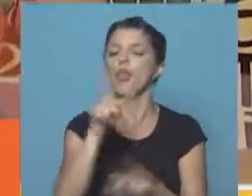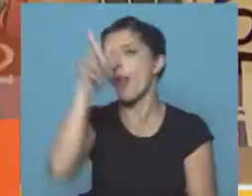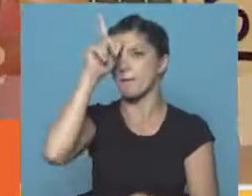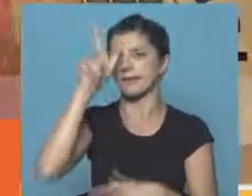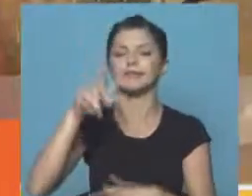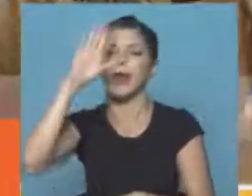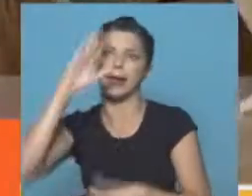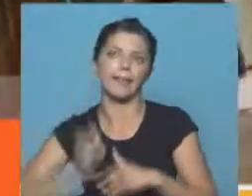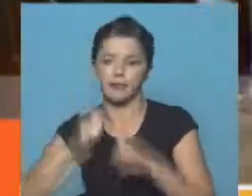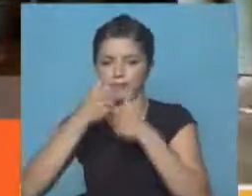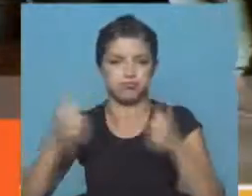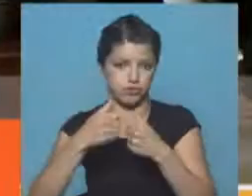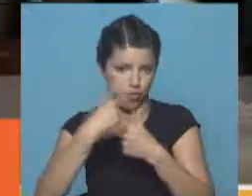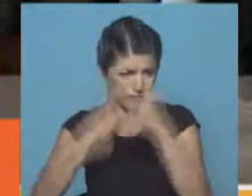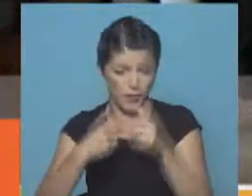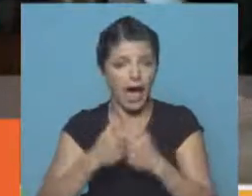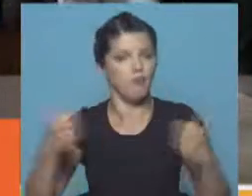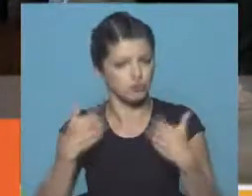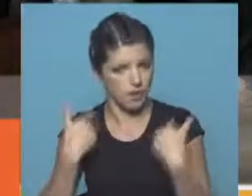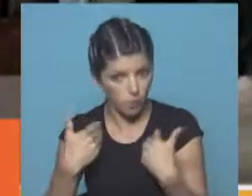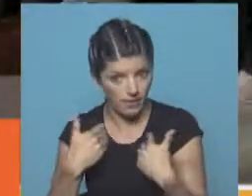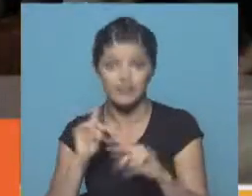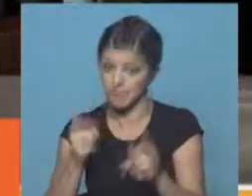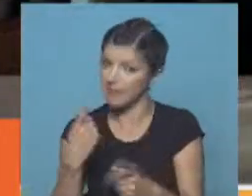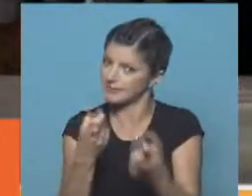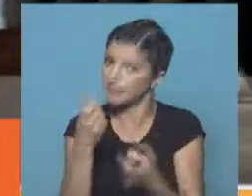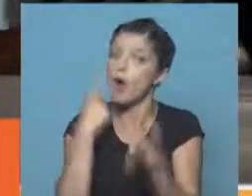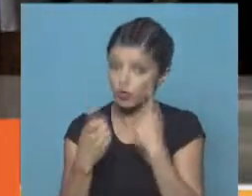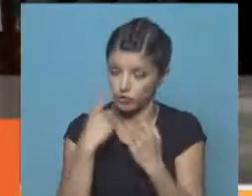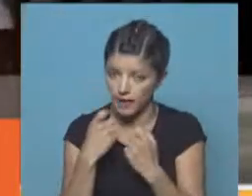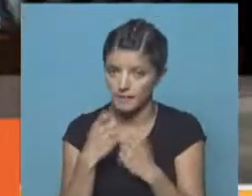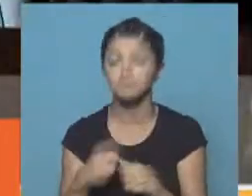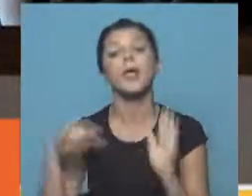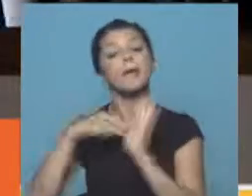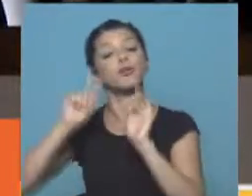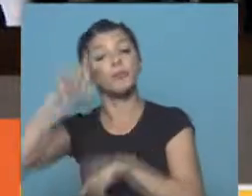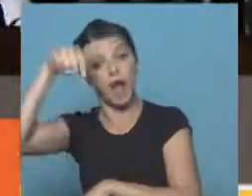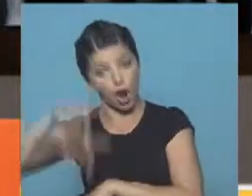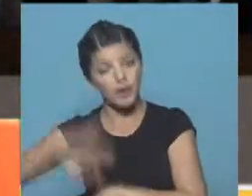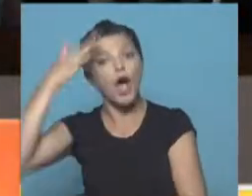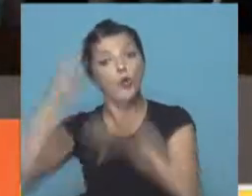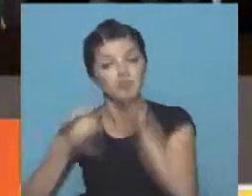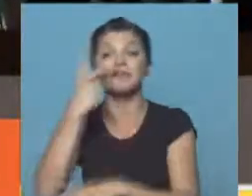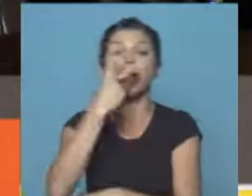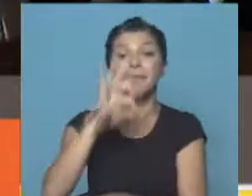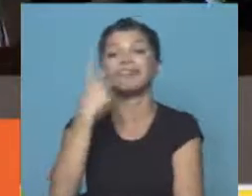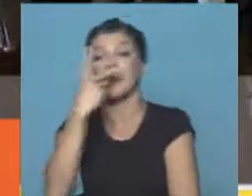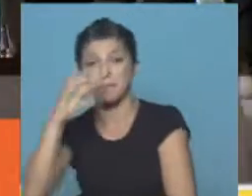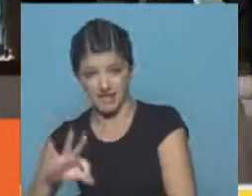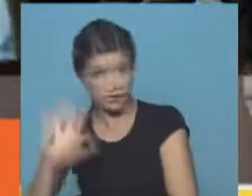estas fuerzas. Y por otro lado, por parte de la justicia, nosotros estamos llevando adelante un programa que se llama Justicia 2020, que todos pueden